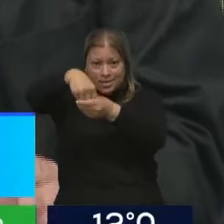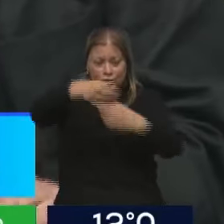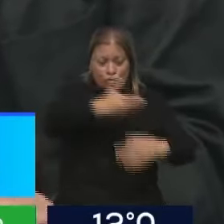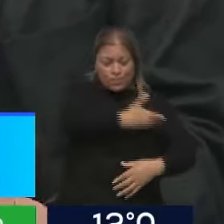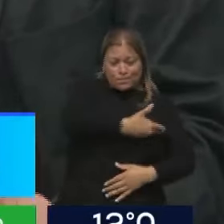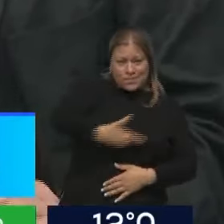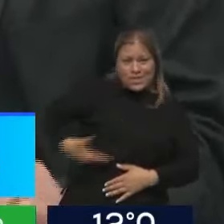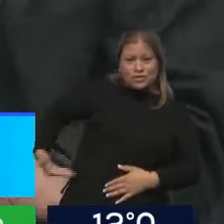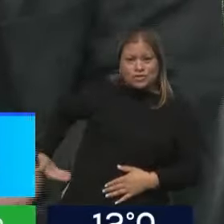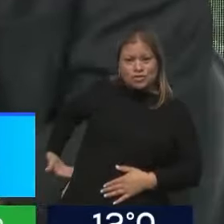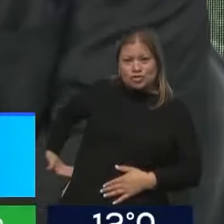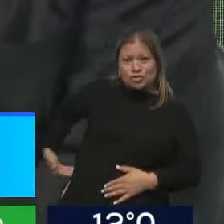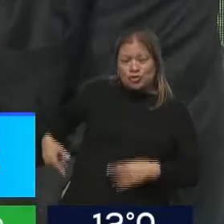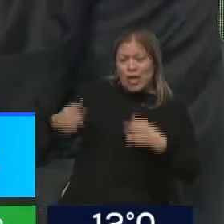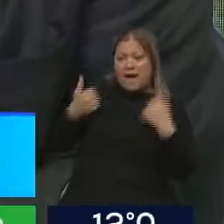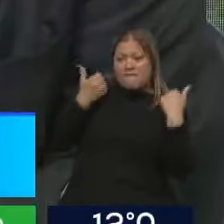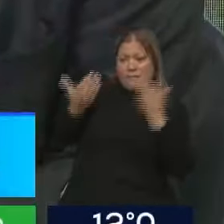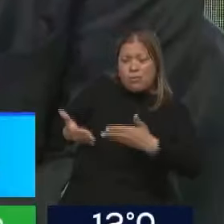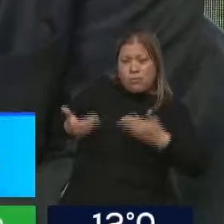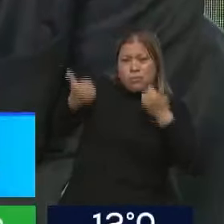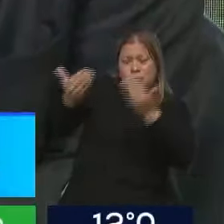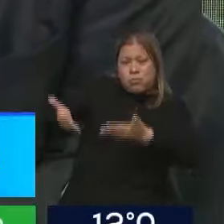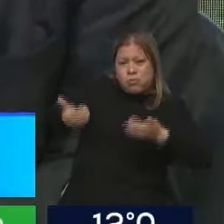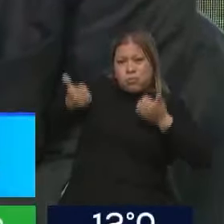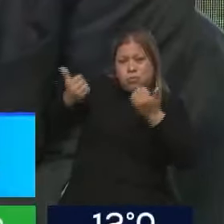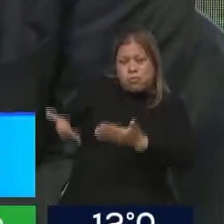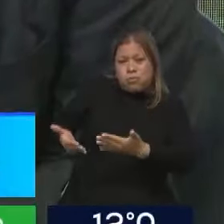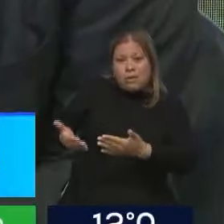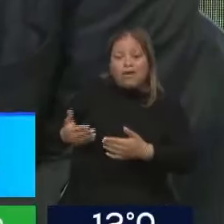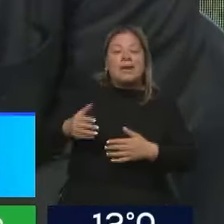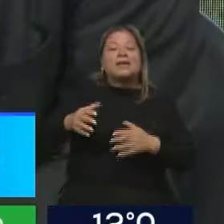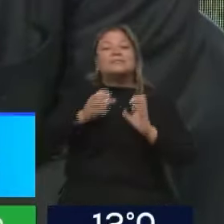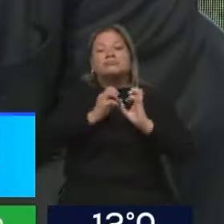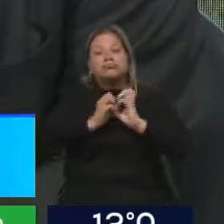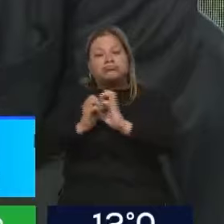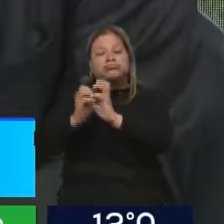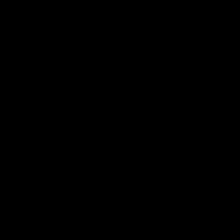4 o 5 gremios que le dan vida a Aerolíneas Argentinas. Esto sigue, Fernando, la semana que viene. Gracias, Marce.